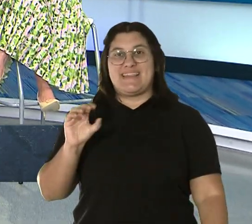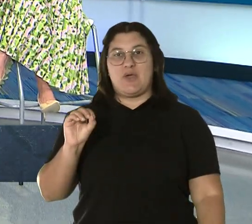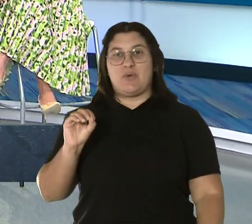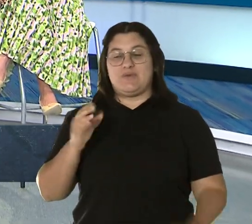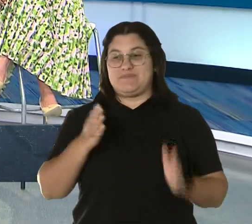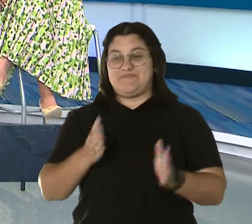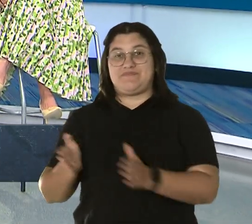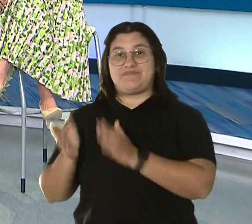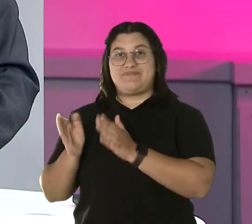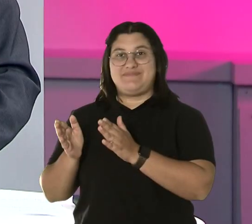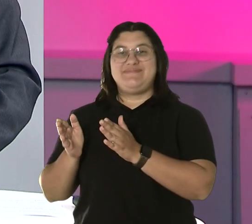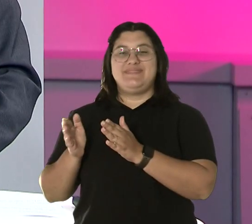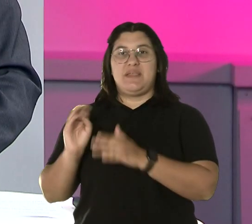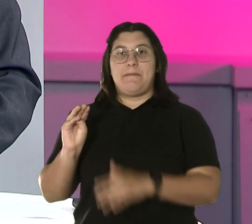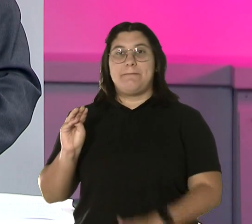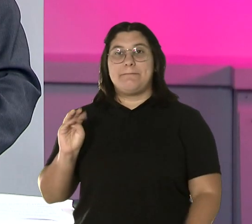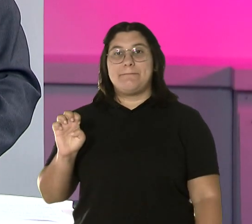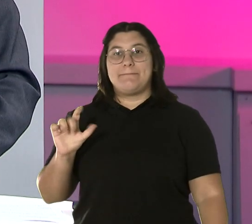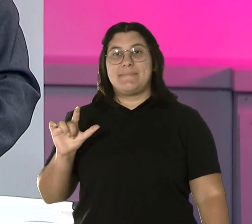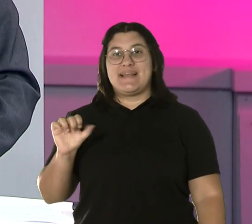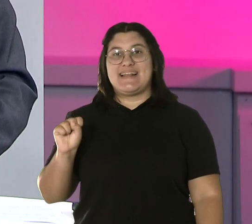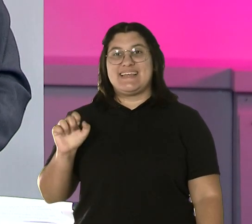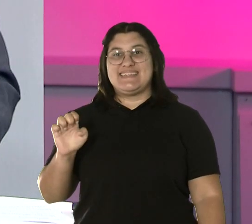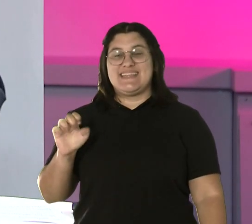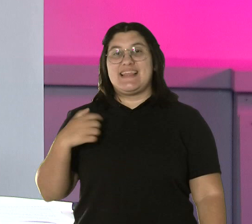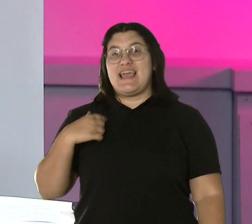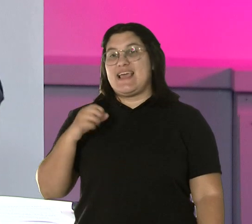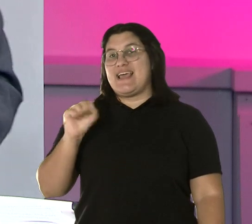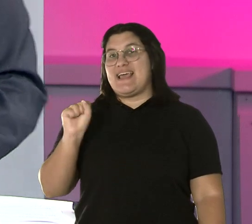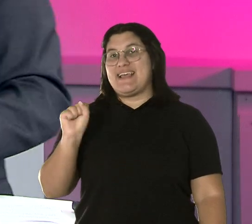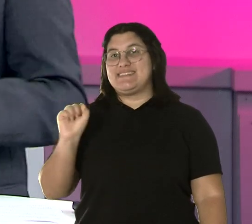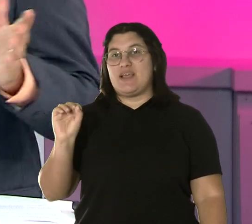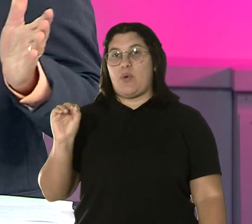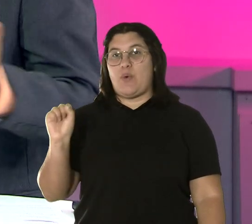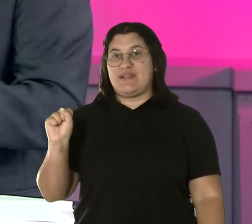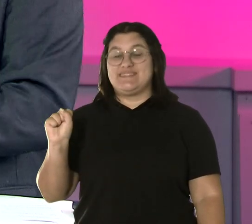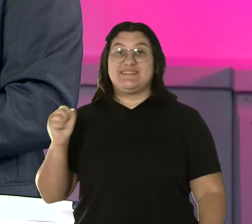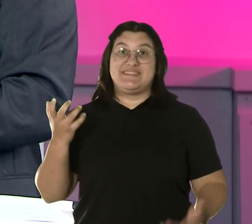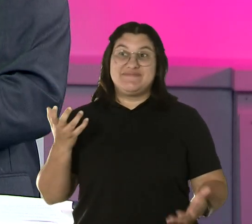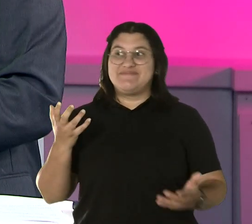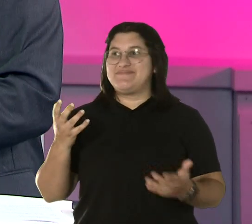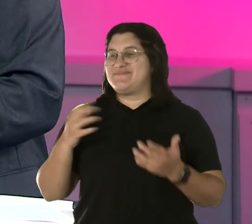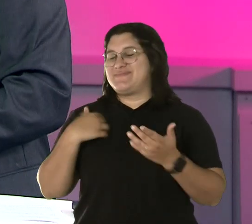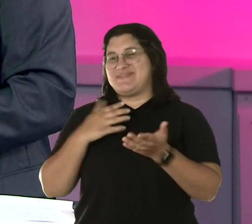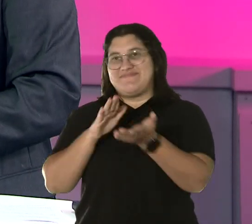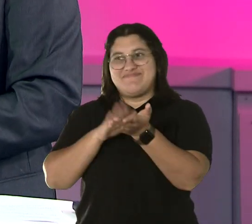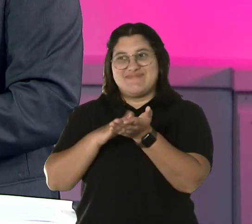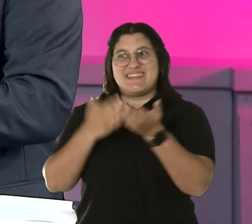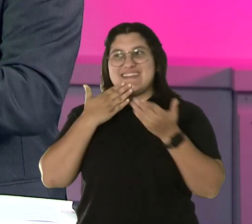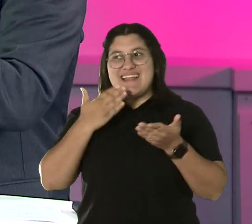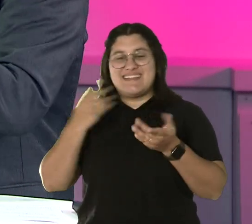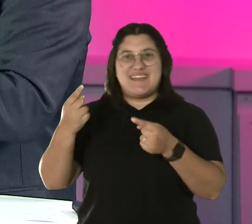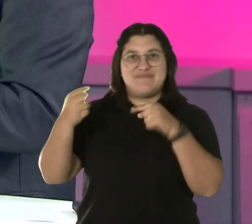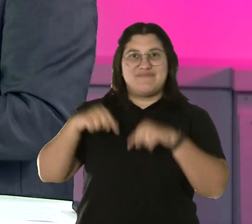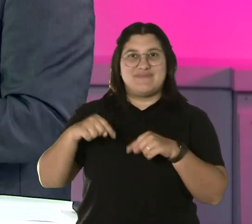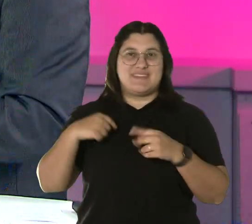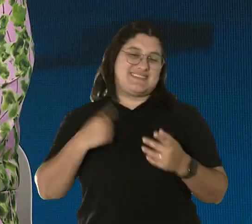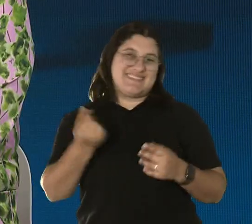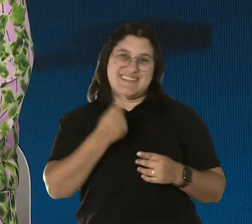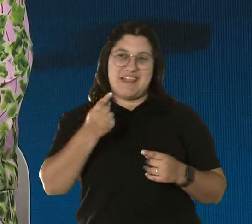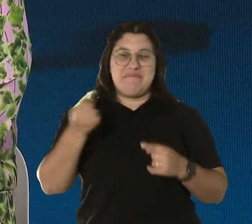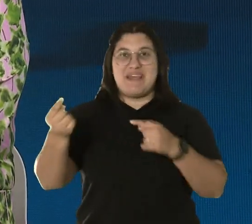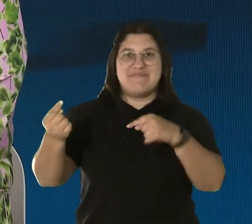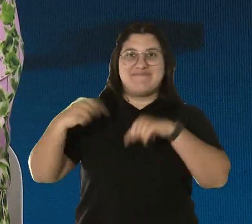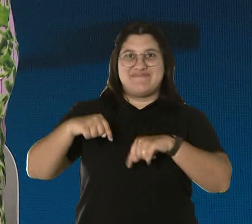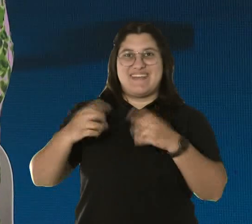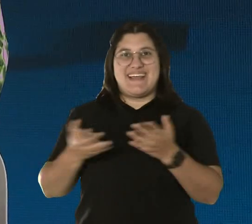Melissa Concepción, presidenta y CEO de SOS Trabajo. Muchas gracias por estar con nosotros. Melissa siempre ha sido